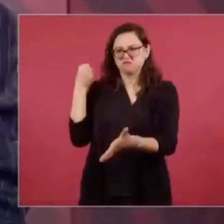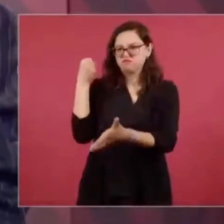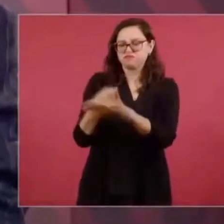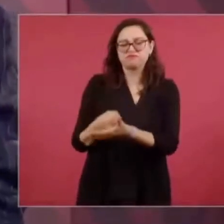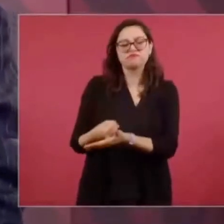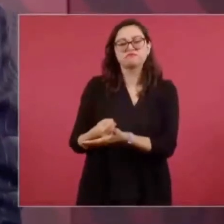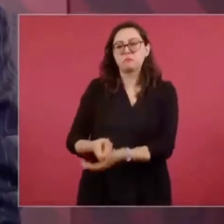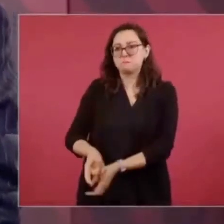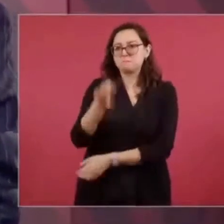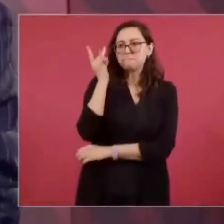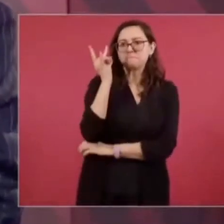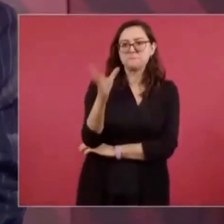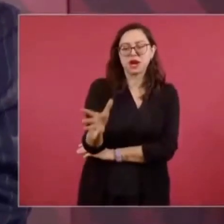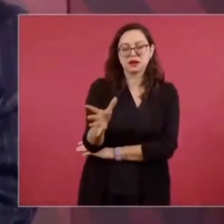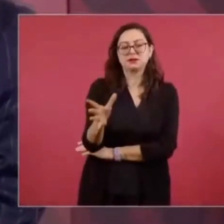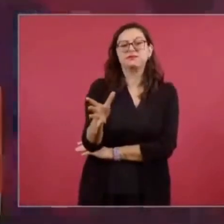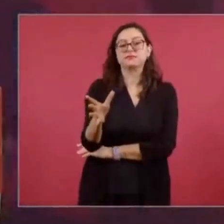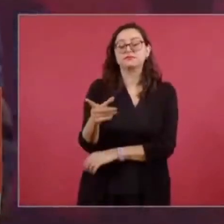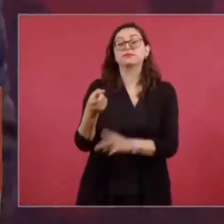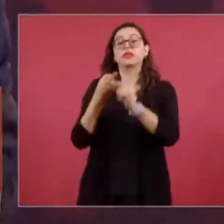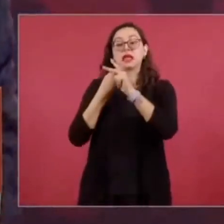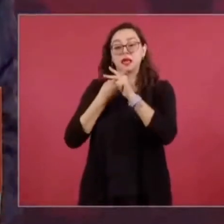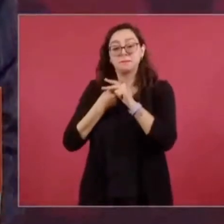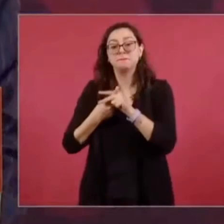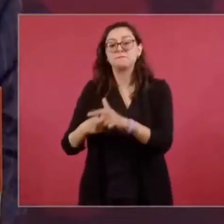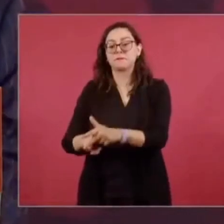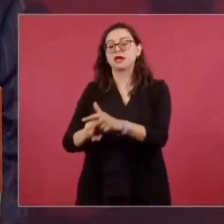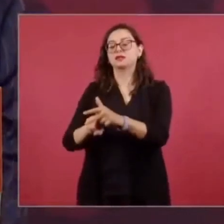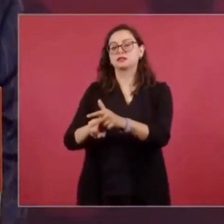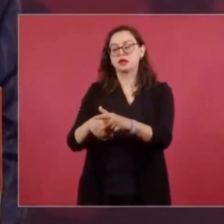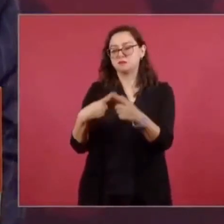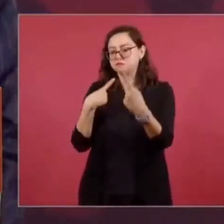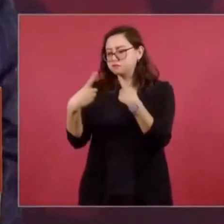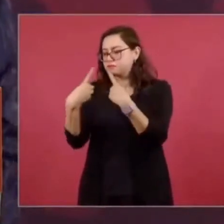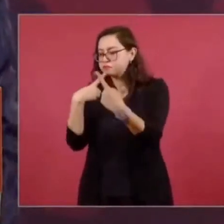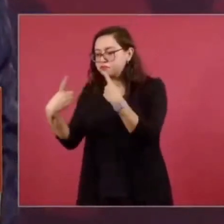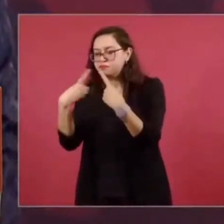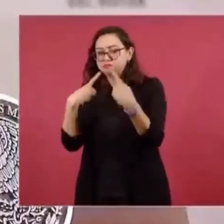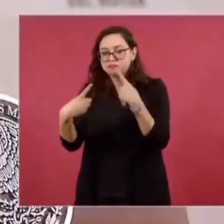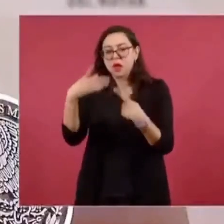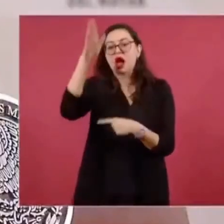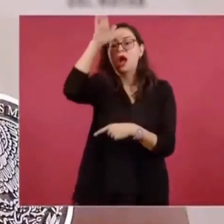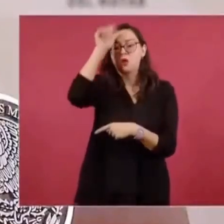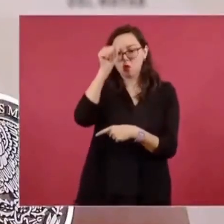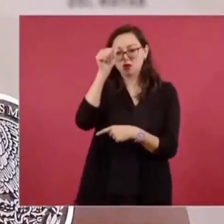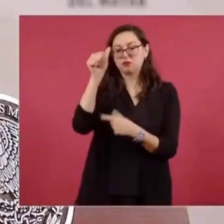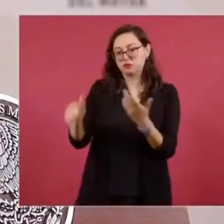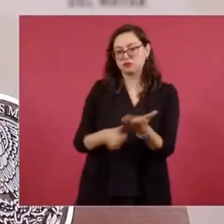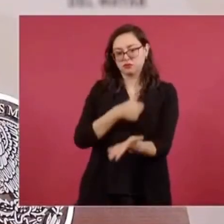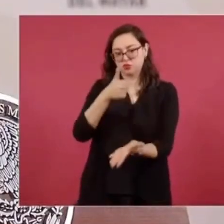Y ahí se celebran los acuerdos de Ciudad Juárez.